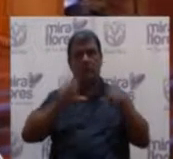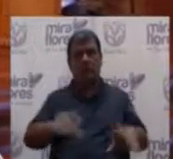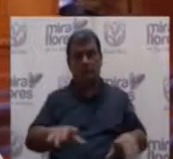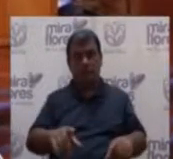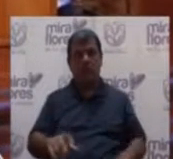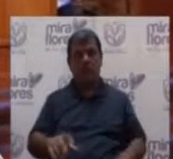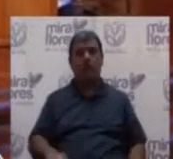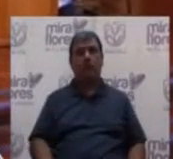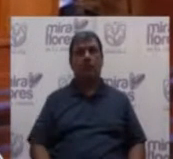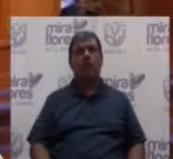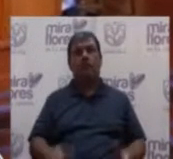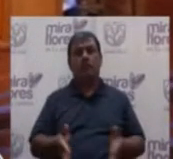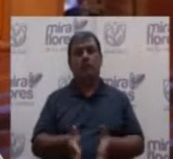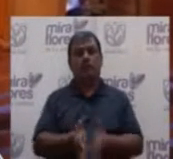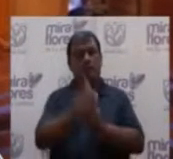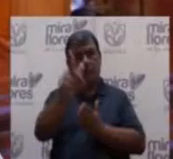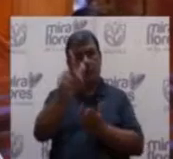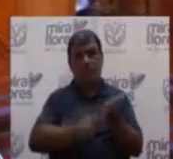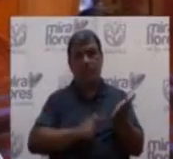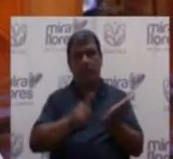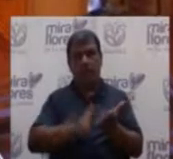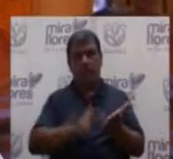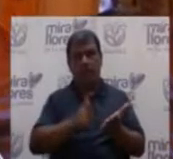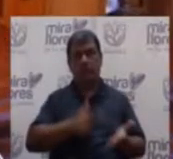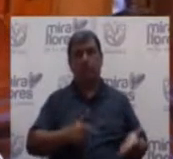general del Consejo que se sirva a pasar la lista del caso.